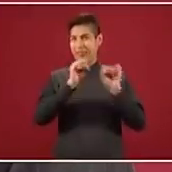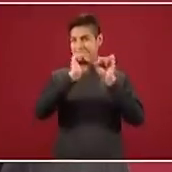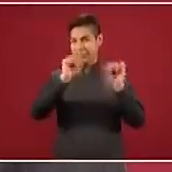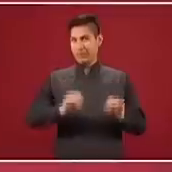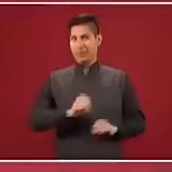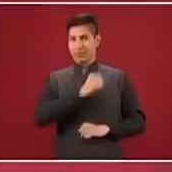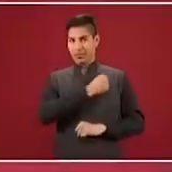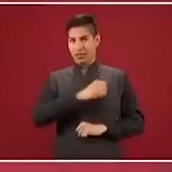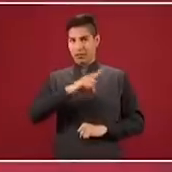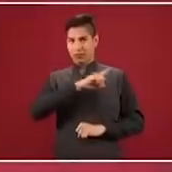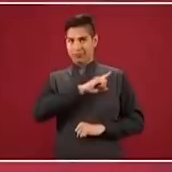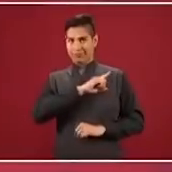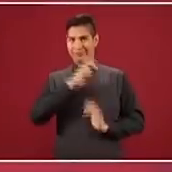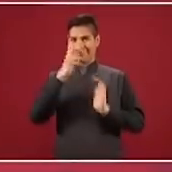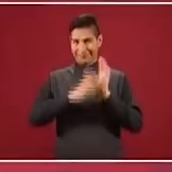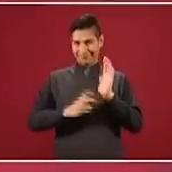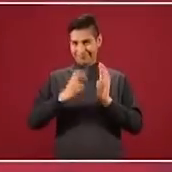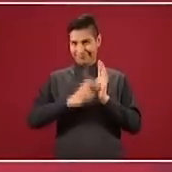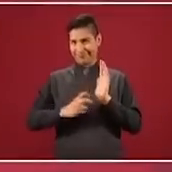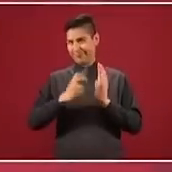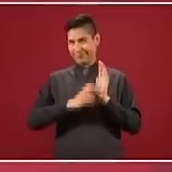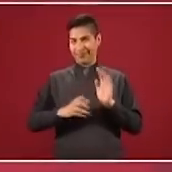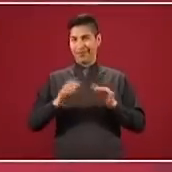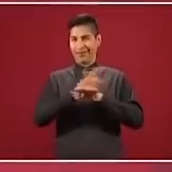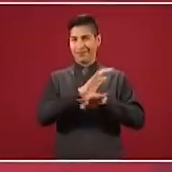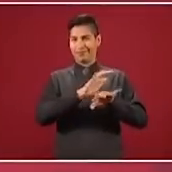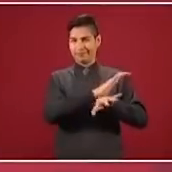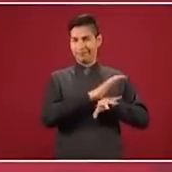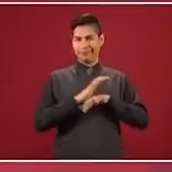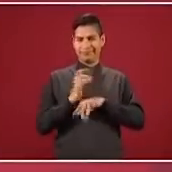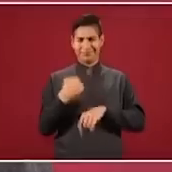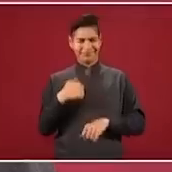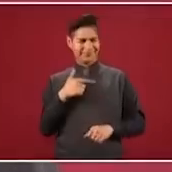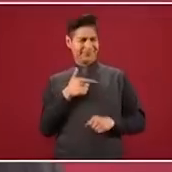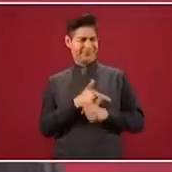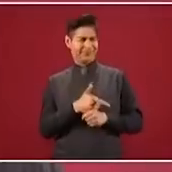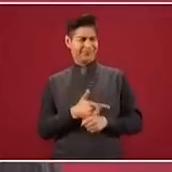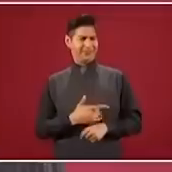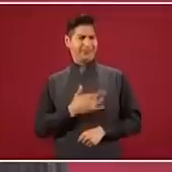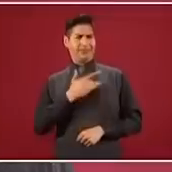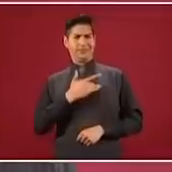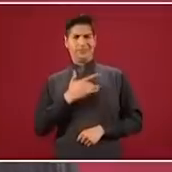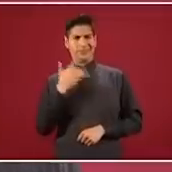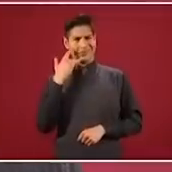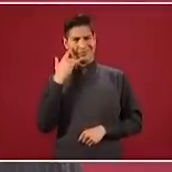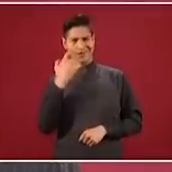salud, empecé a notar de que en el ISSSTE